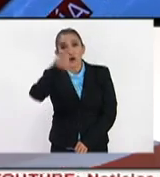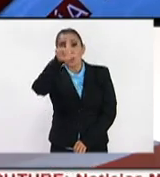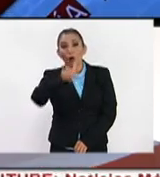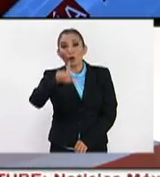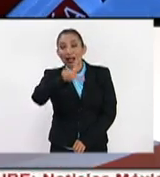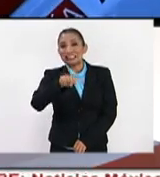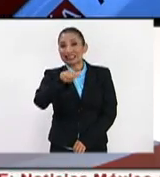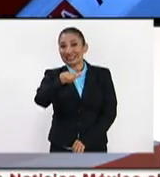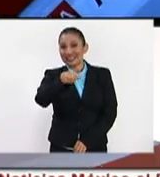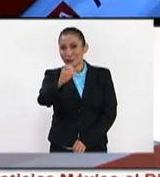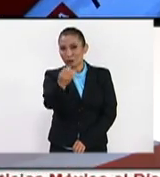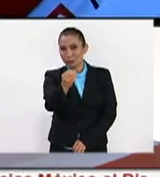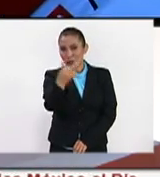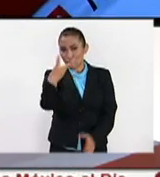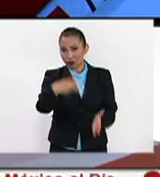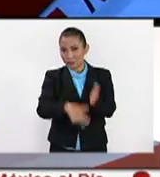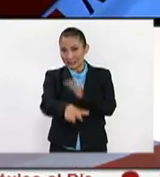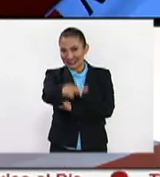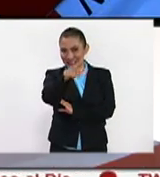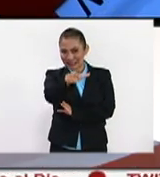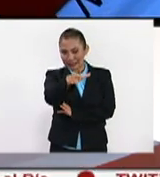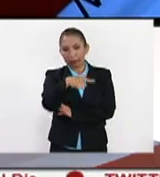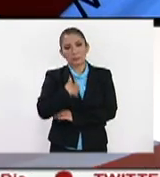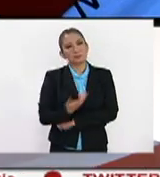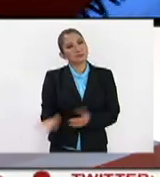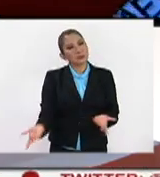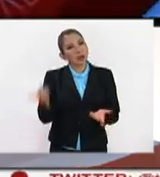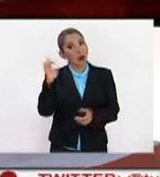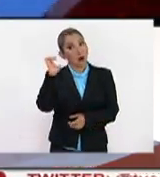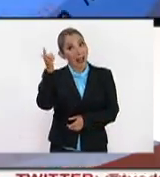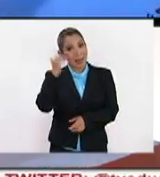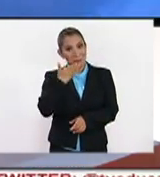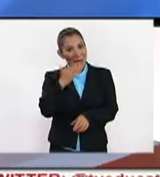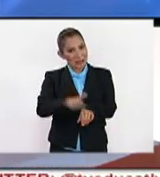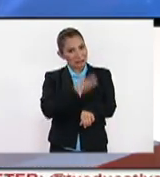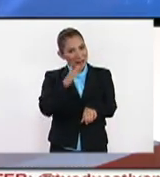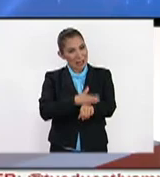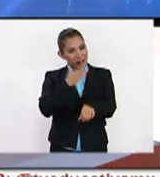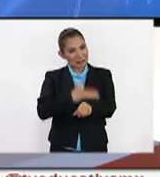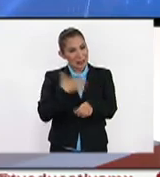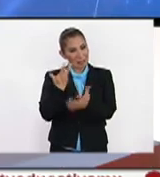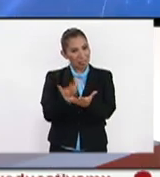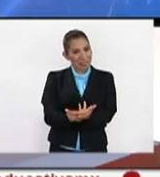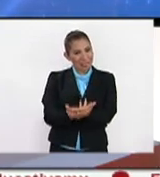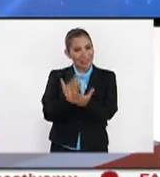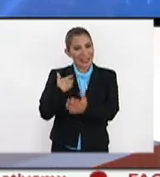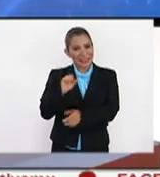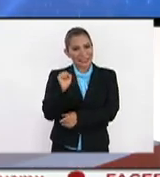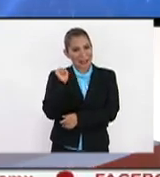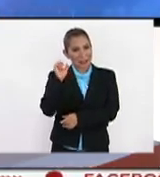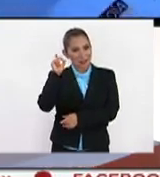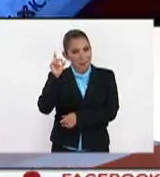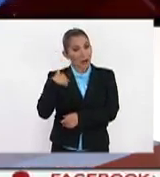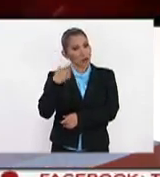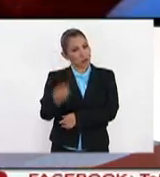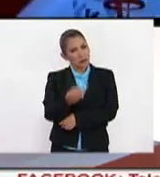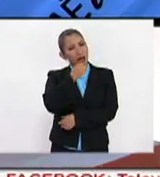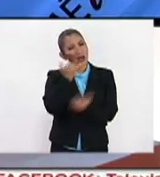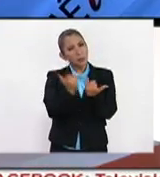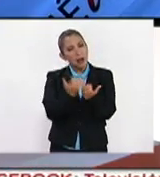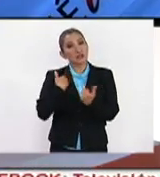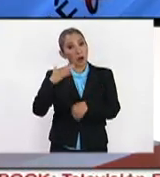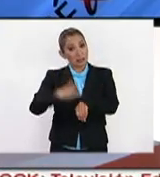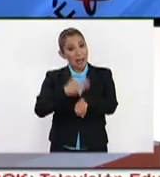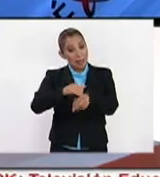lunes 16 de octubre del 2017. Espero hayas tenido un excelente fin de semana y, por supuesto, todos ustedes también, así como les deseo